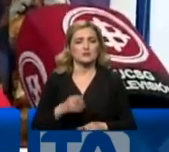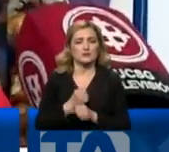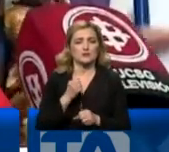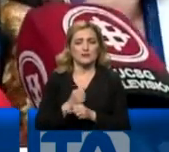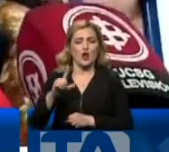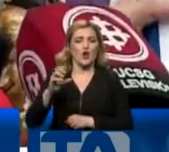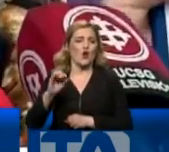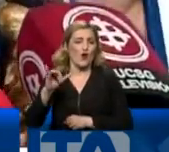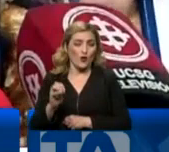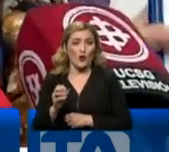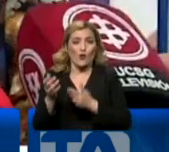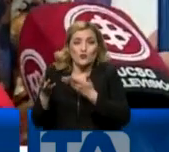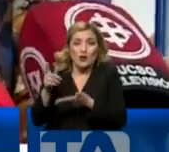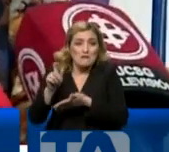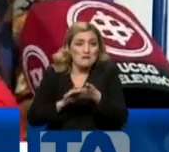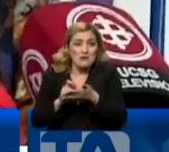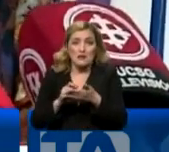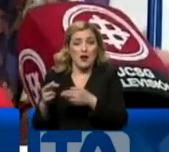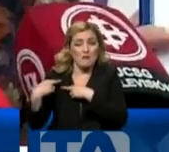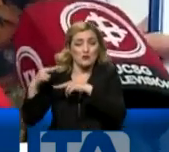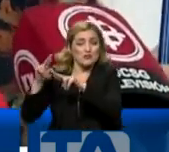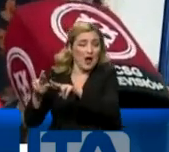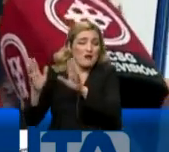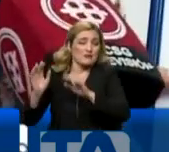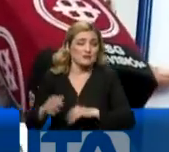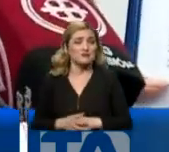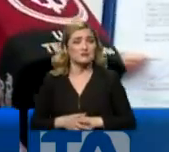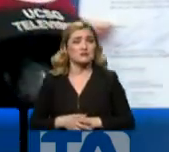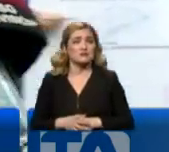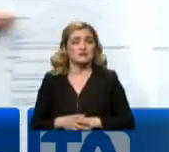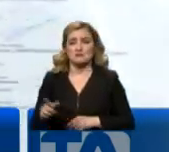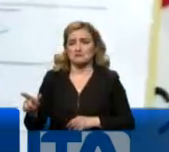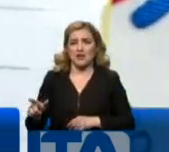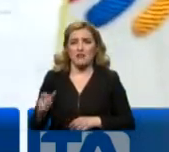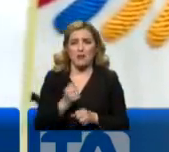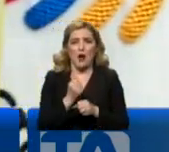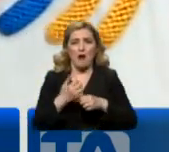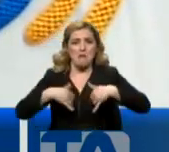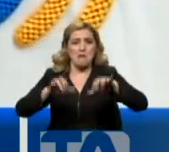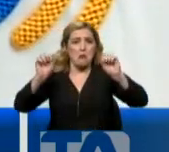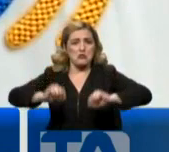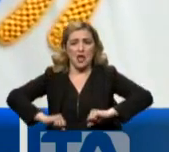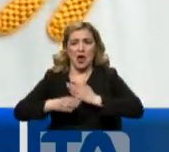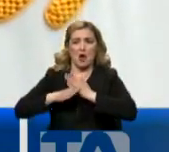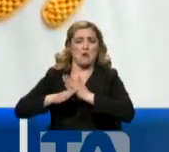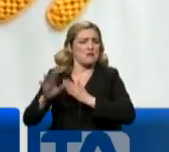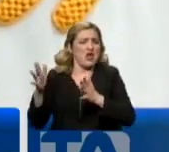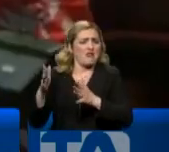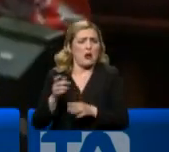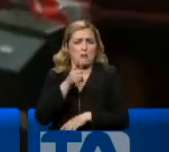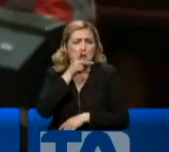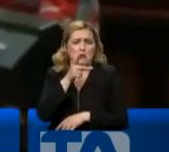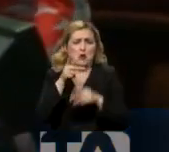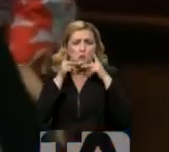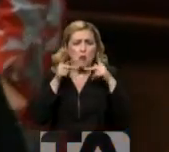señor Loyo, y aquí están las firmas de responsabilidad donde se determina que no tenía impedimento para ocupar cargo público.